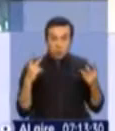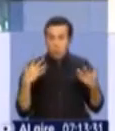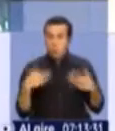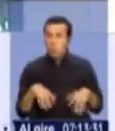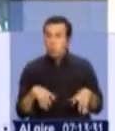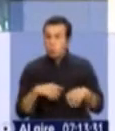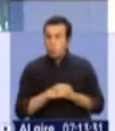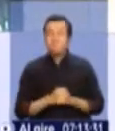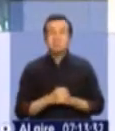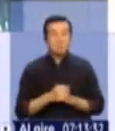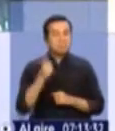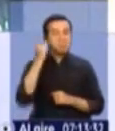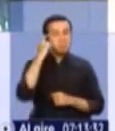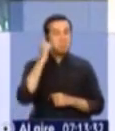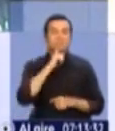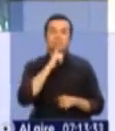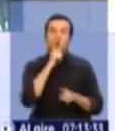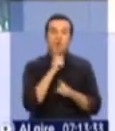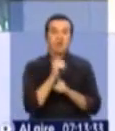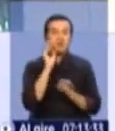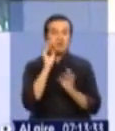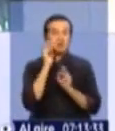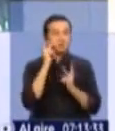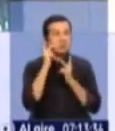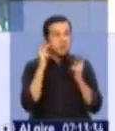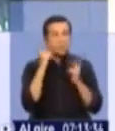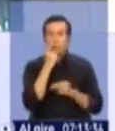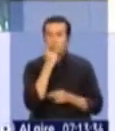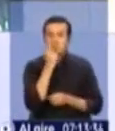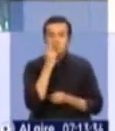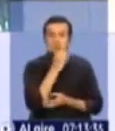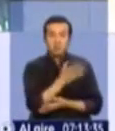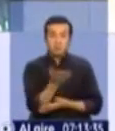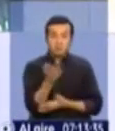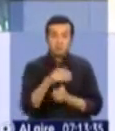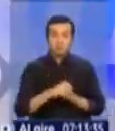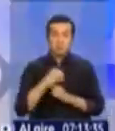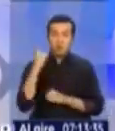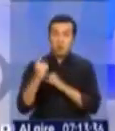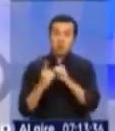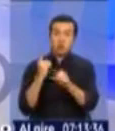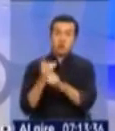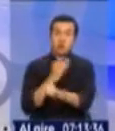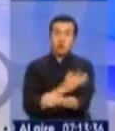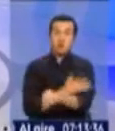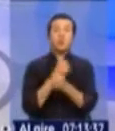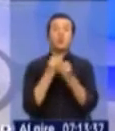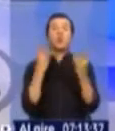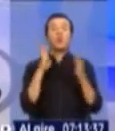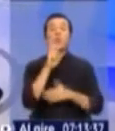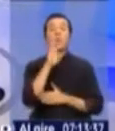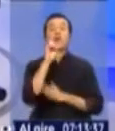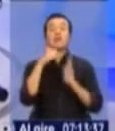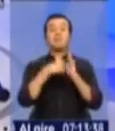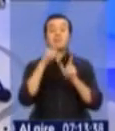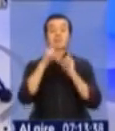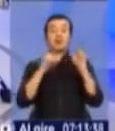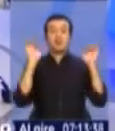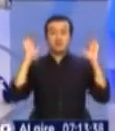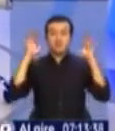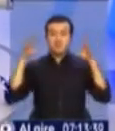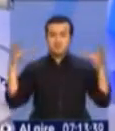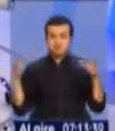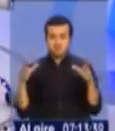diría una respuesta interesante bueno el año pasado fue más de 40.000 personas no ahora pensamos que se va